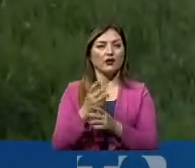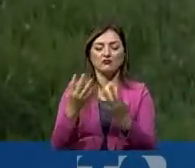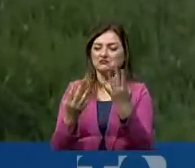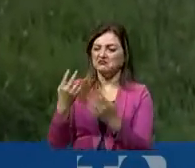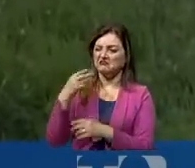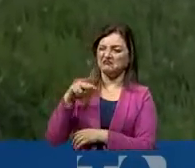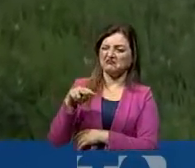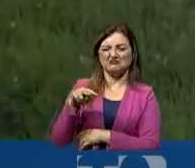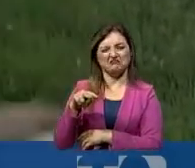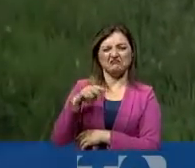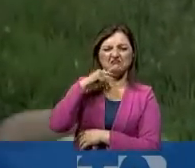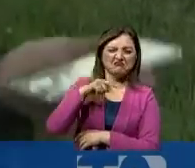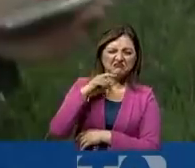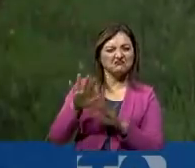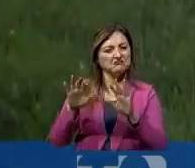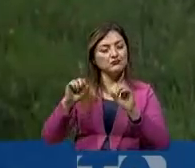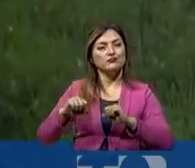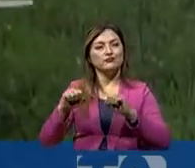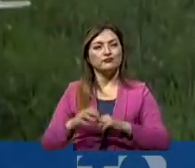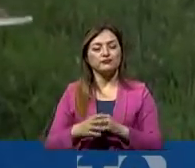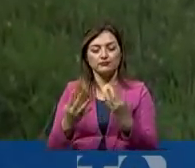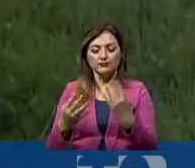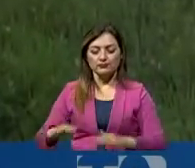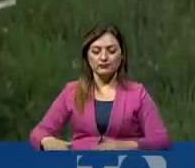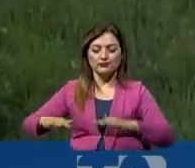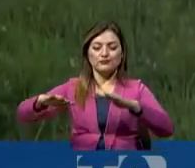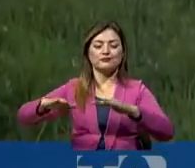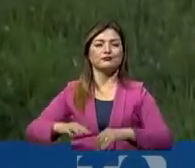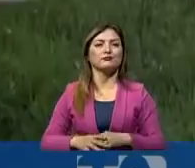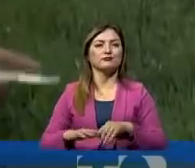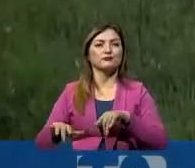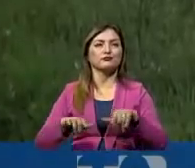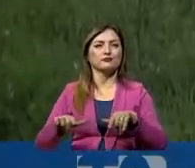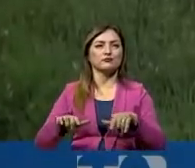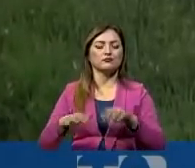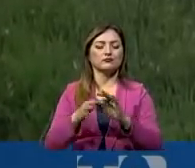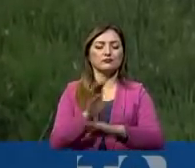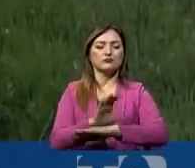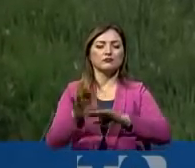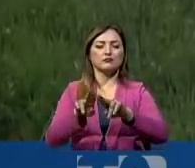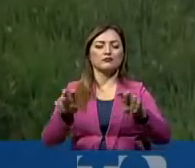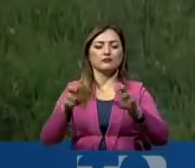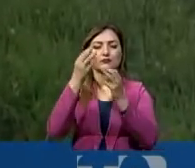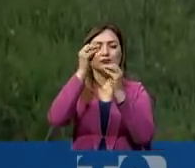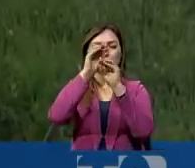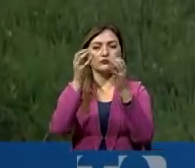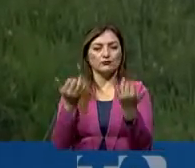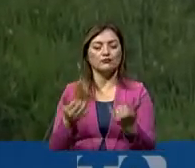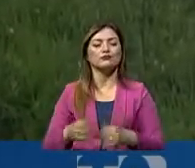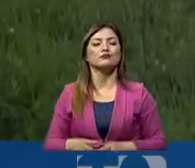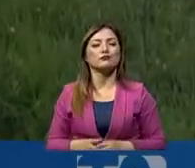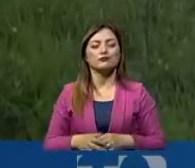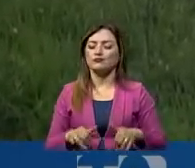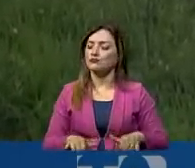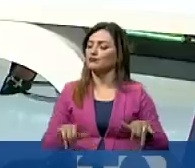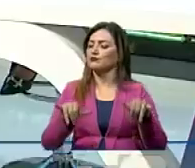poco cuestionable, ¿no? Puede que la hierba esté a un metro, pero es un espacio de regeneración natural. Esta es la información que les tenemos.